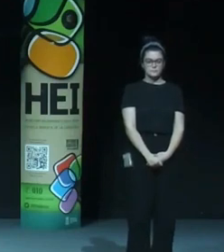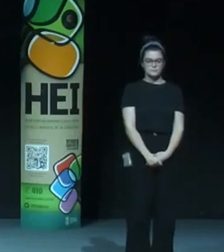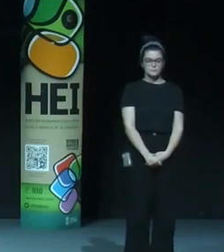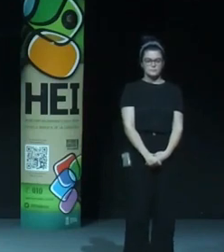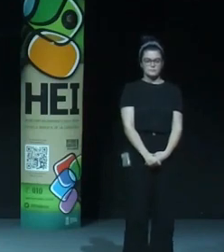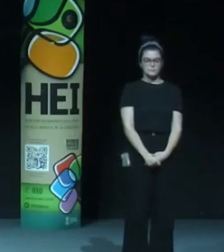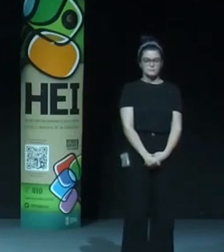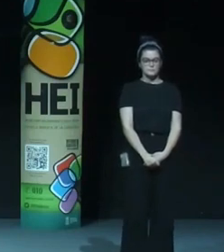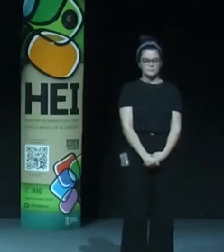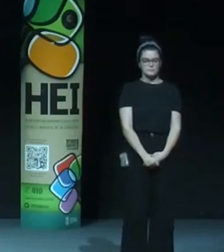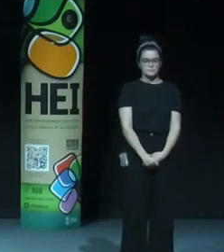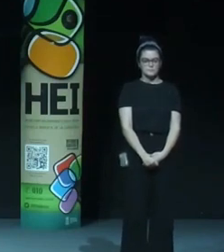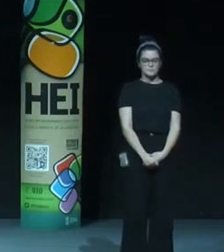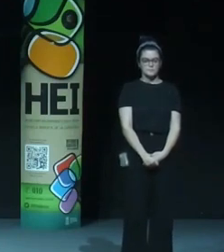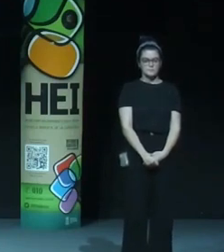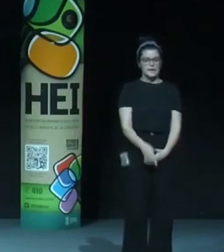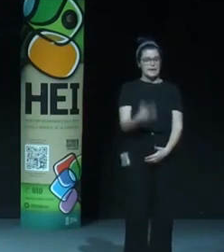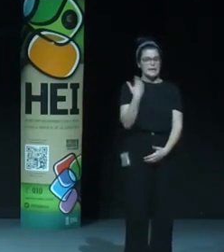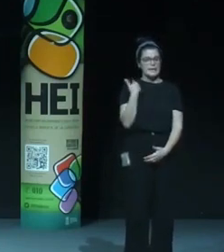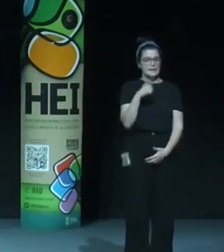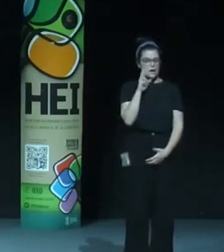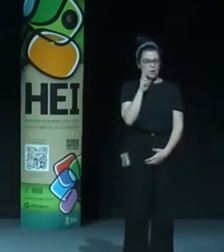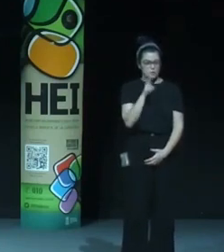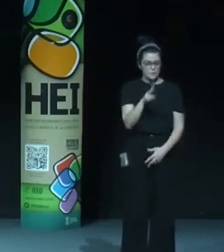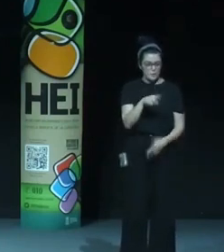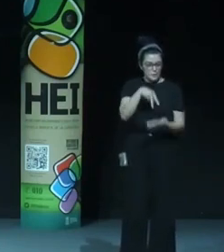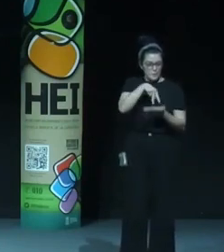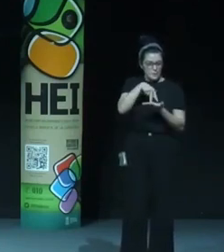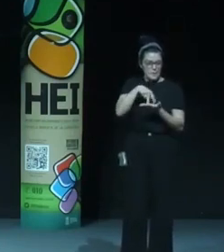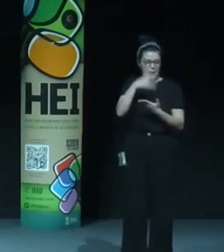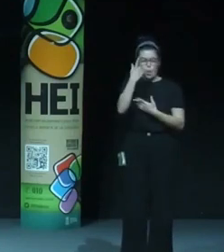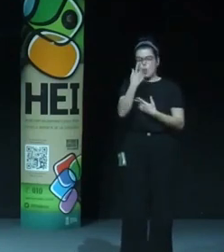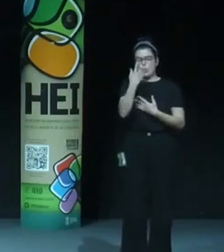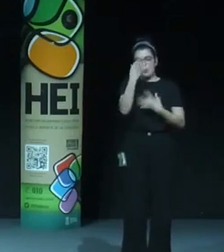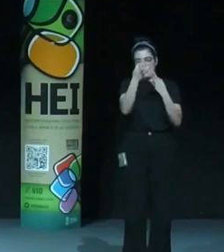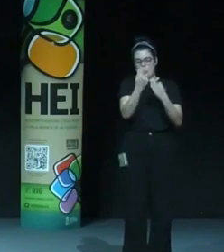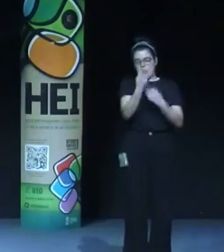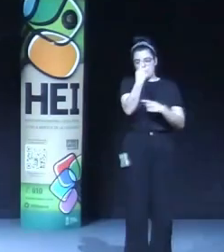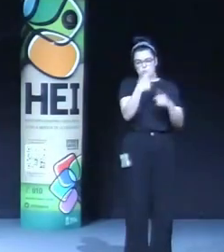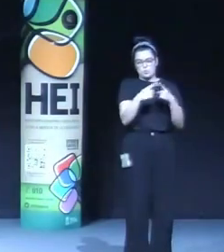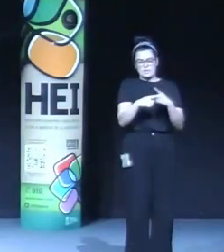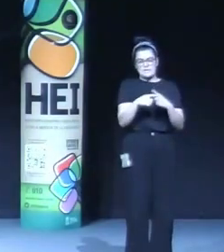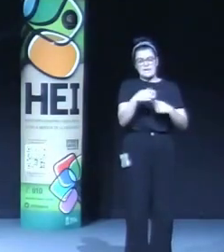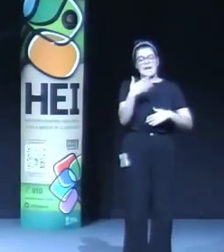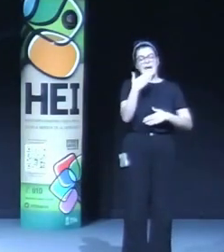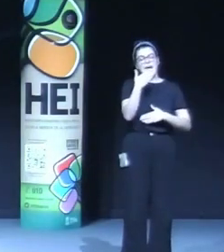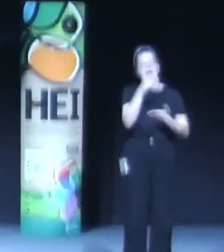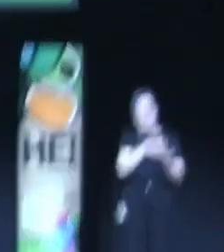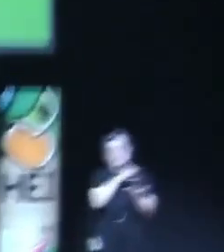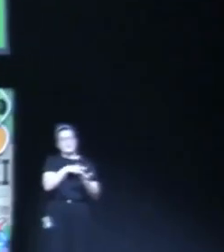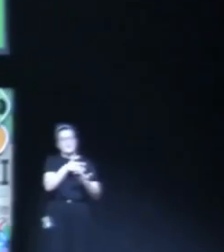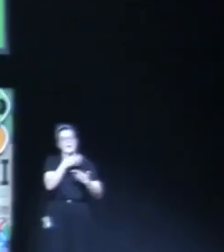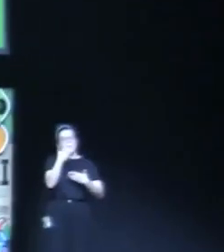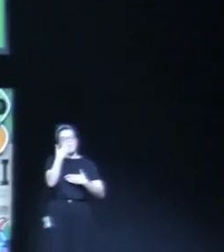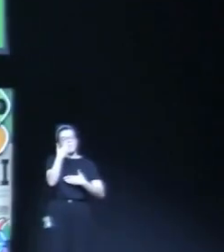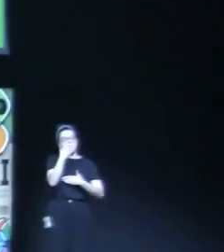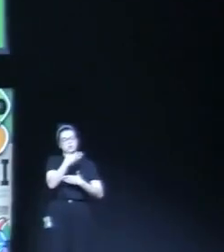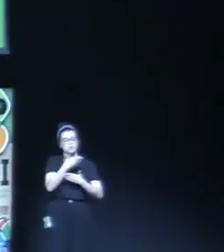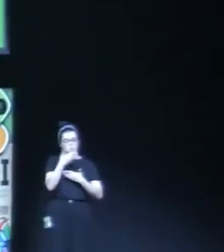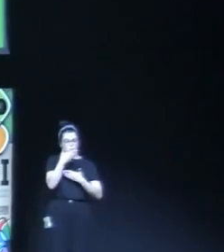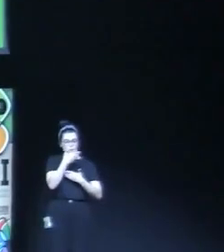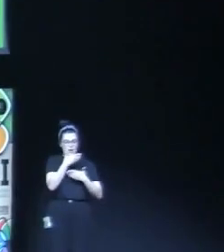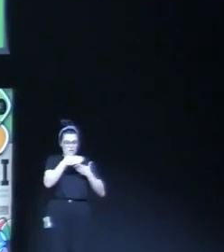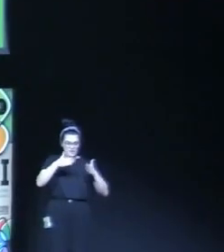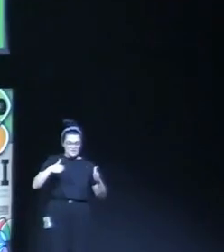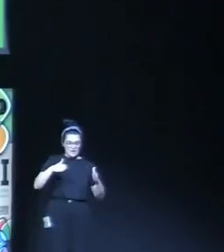Y ya os veo levantando, pero nada, en dos pinceladas de la agenda de IESCOLA, de la Escuela Abierta de la Ciudadanía. El martes que